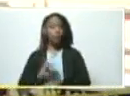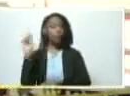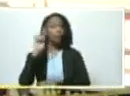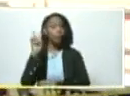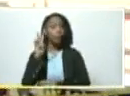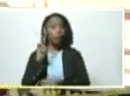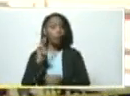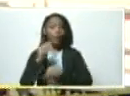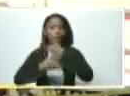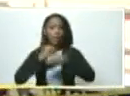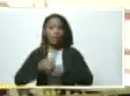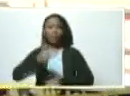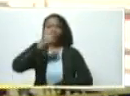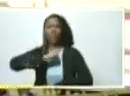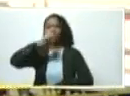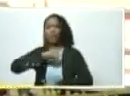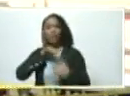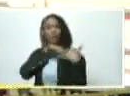Venezuela contuvo la guerra,